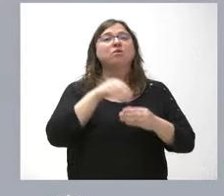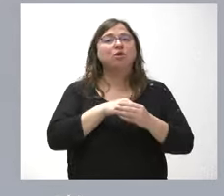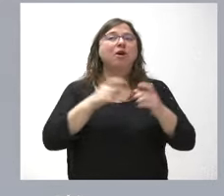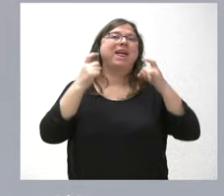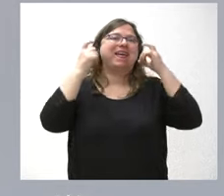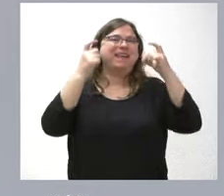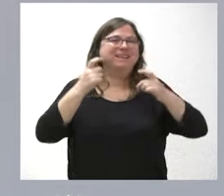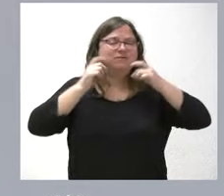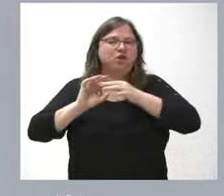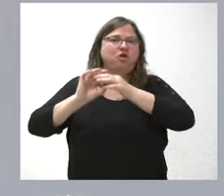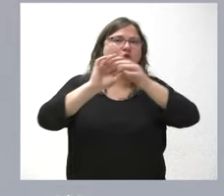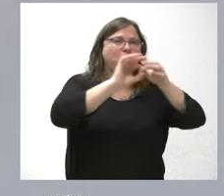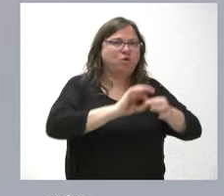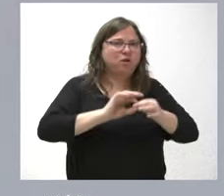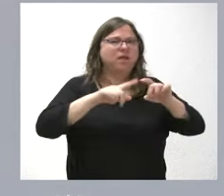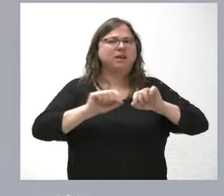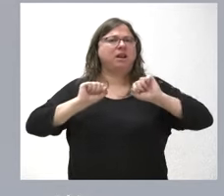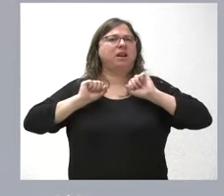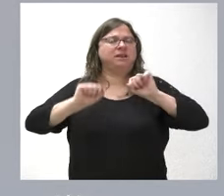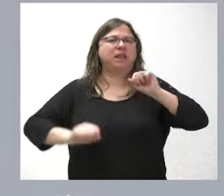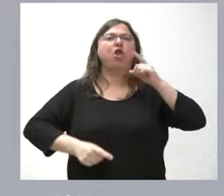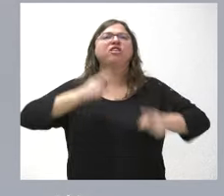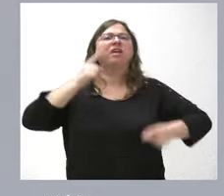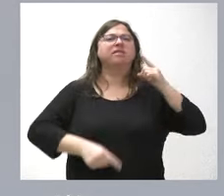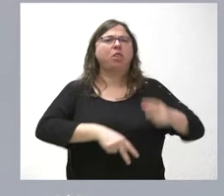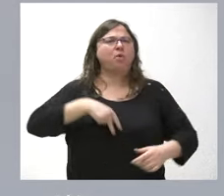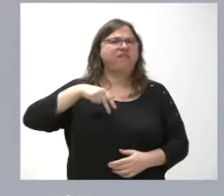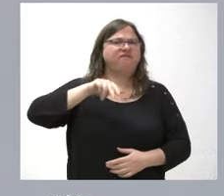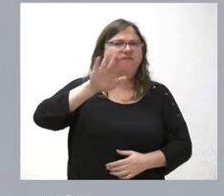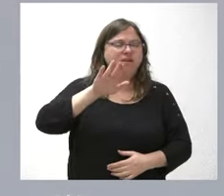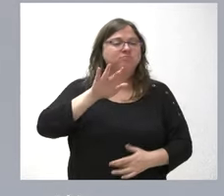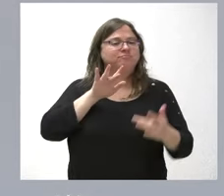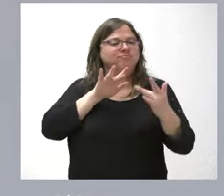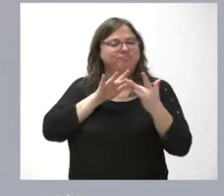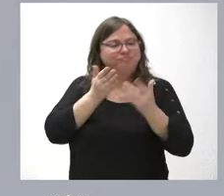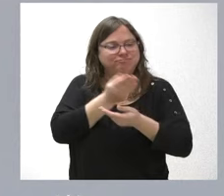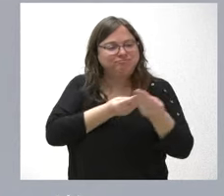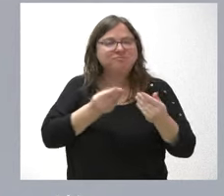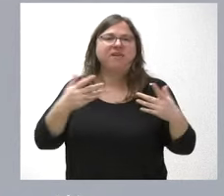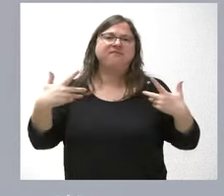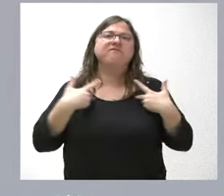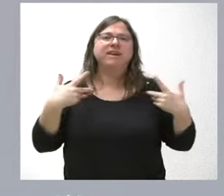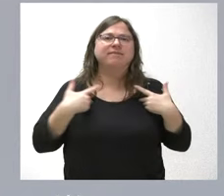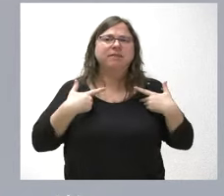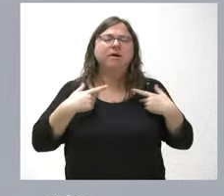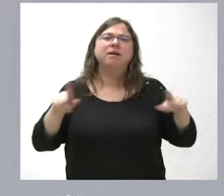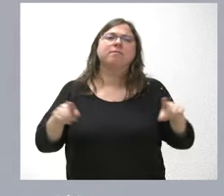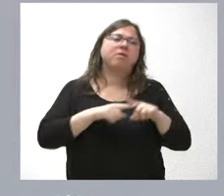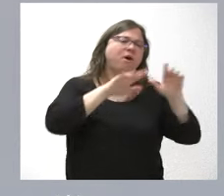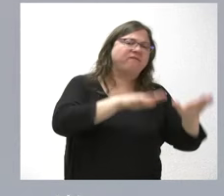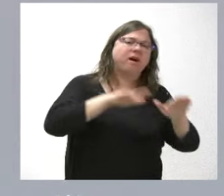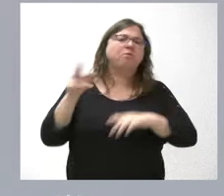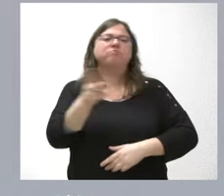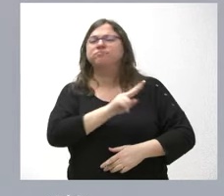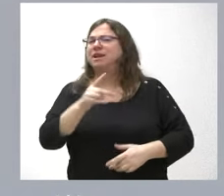de concordia y de rechazo a la dictadura franquista, la cercanía a las víctimas, sean cual sea su origen, y también construir